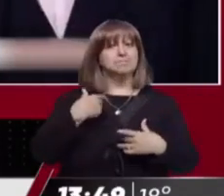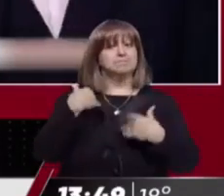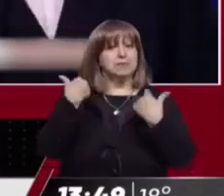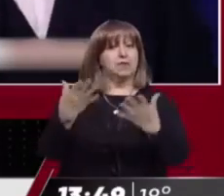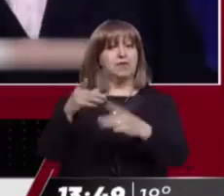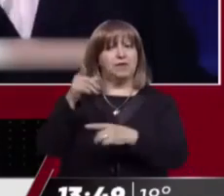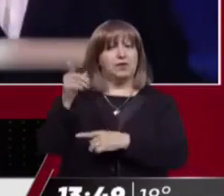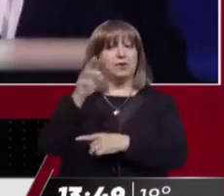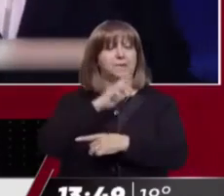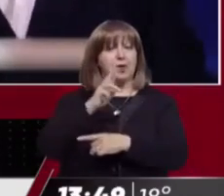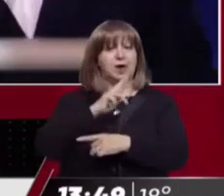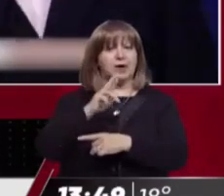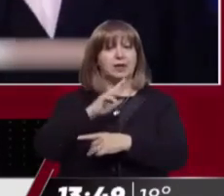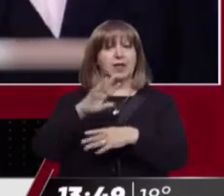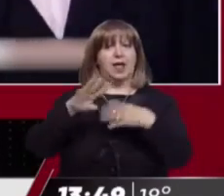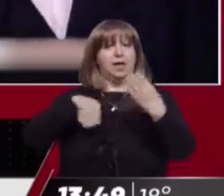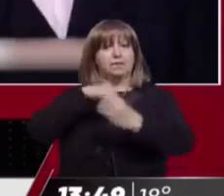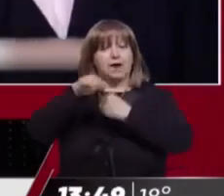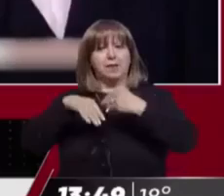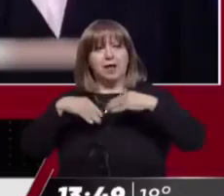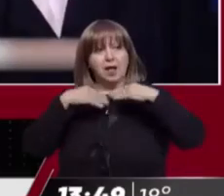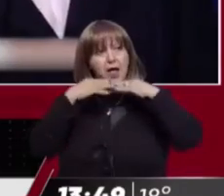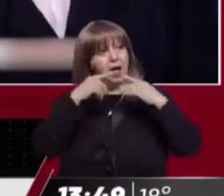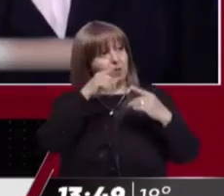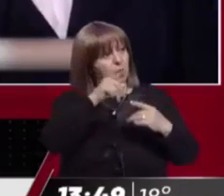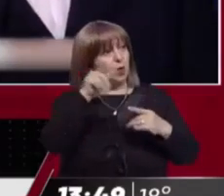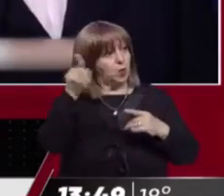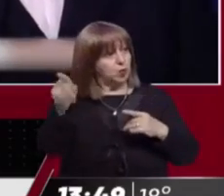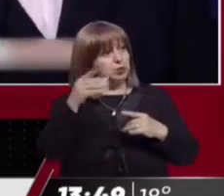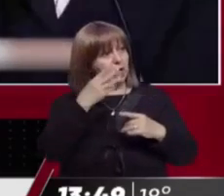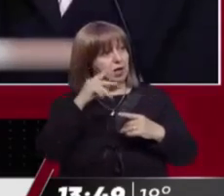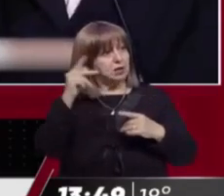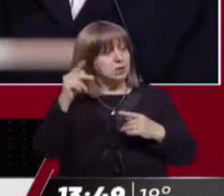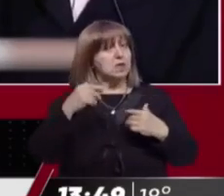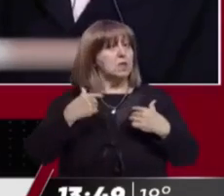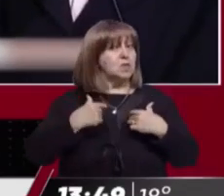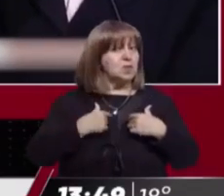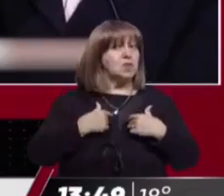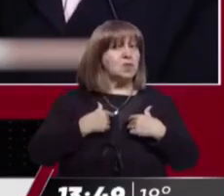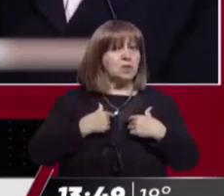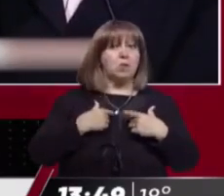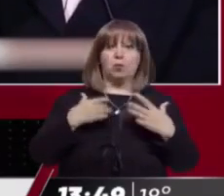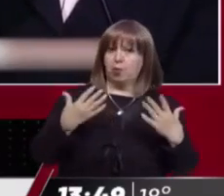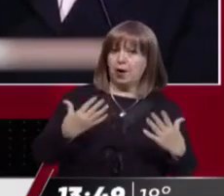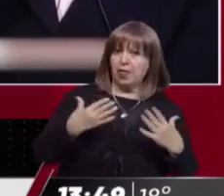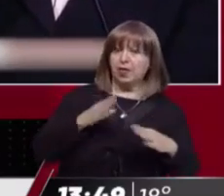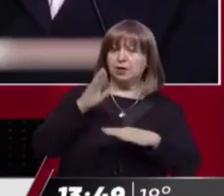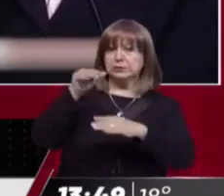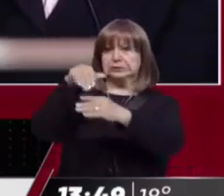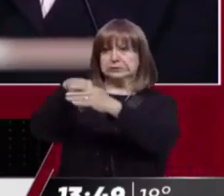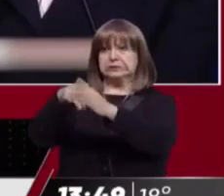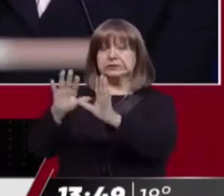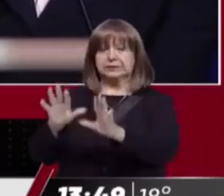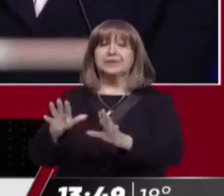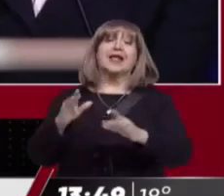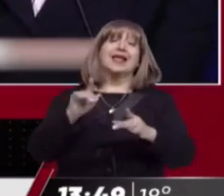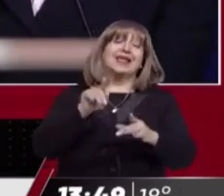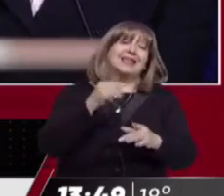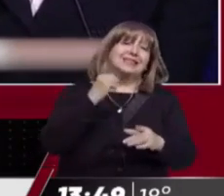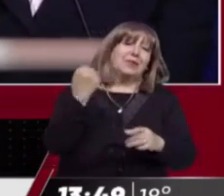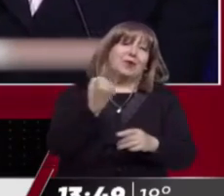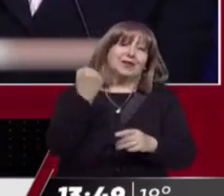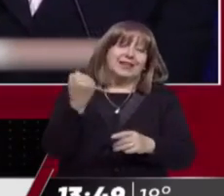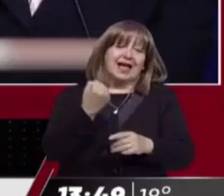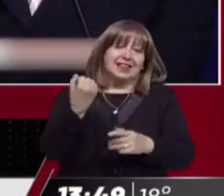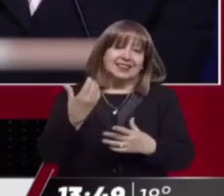cada una de estas familias la decisión del voto. Es más importante de lo que parece, visto desde la Argentina, digamos,